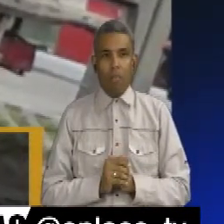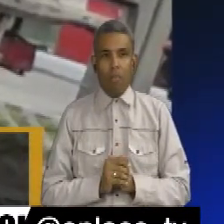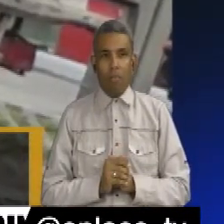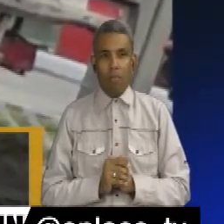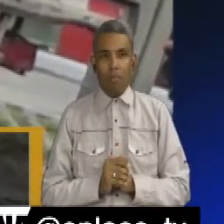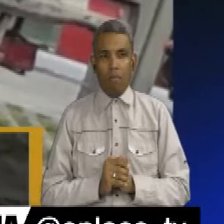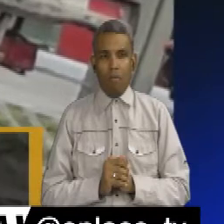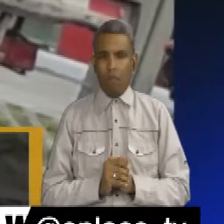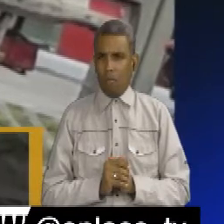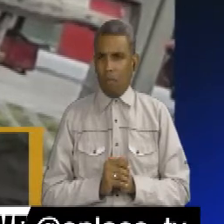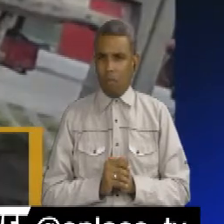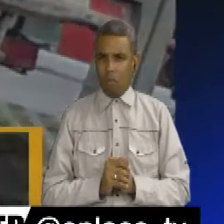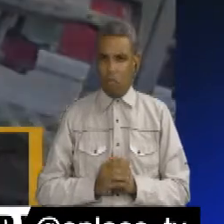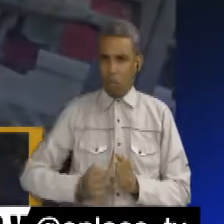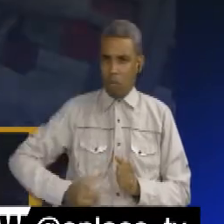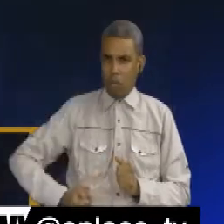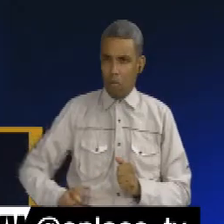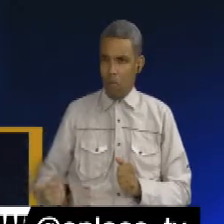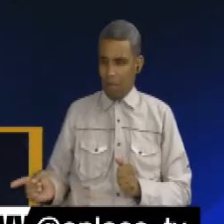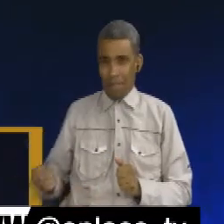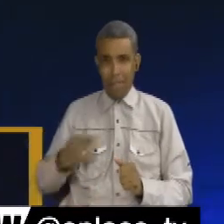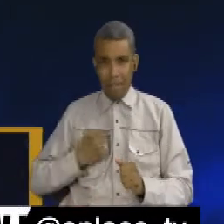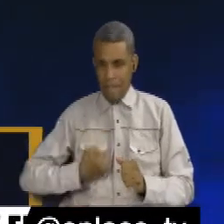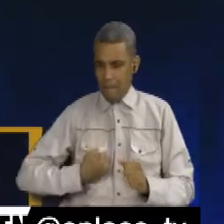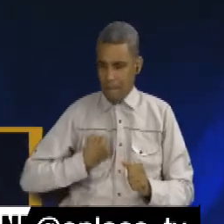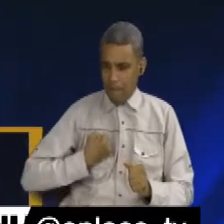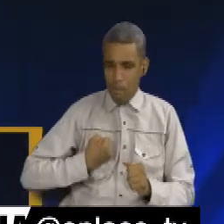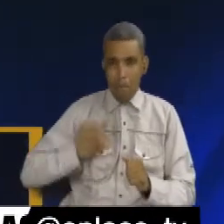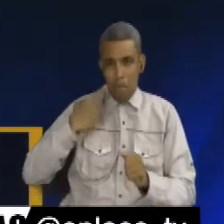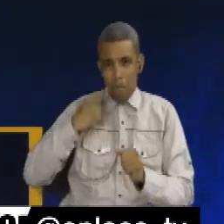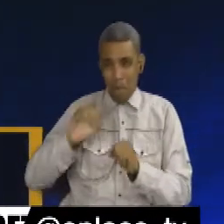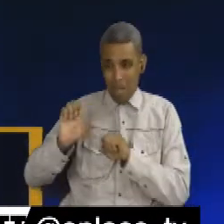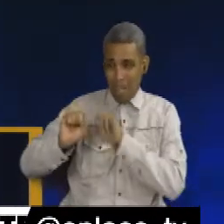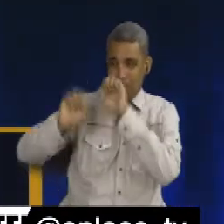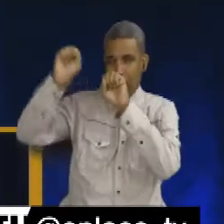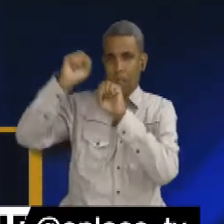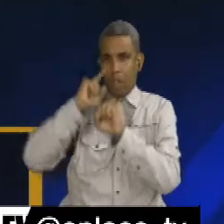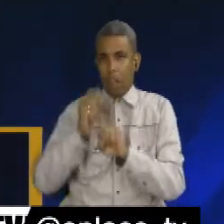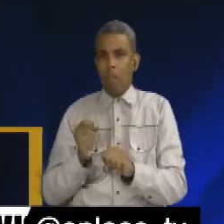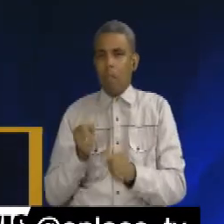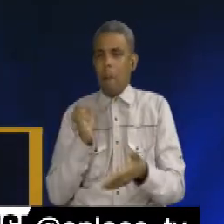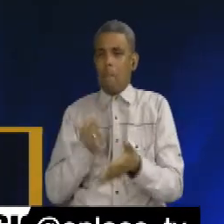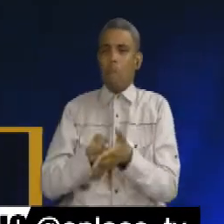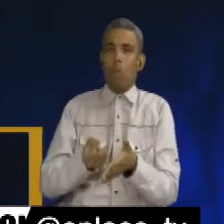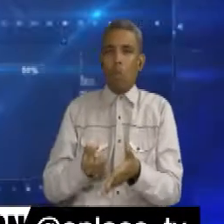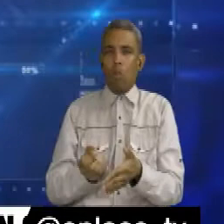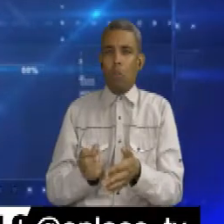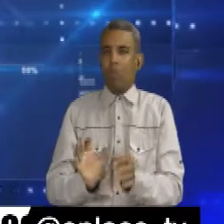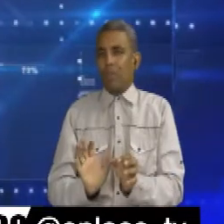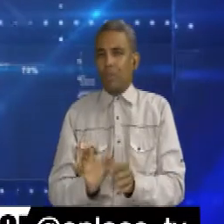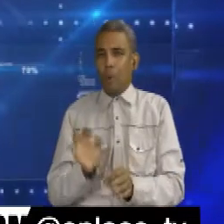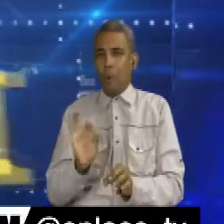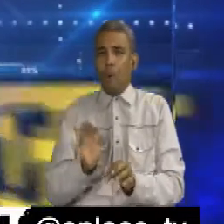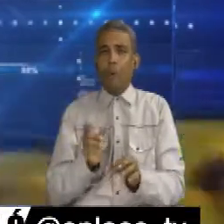una escalera, colocando en riesgo la vida del conductor del vehículo y de los transeúntes.